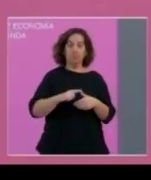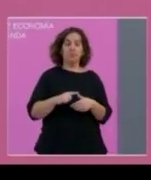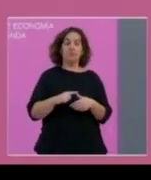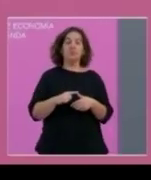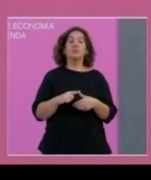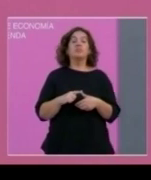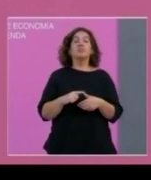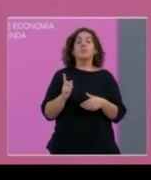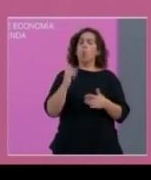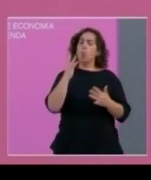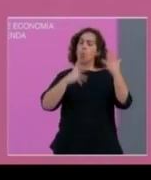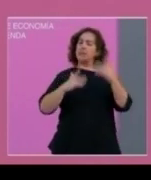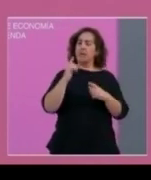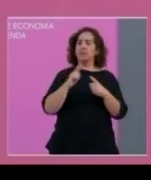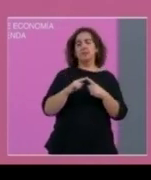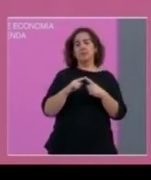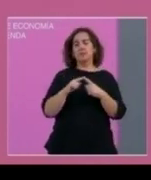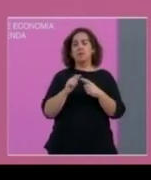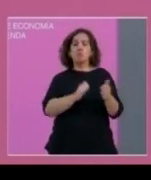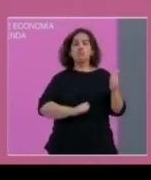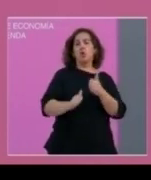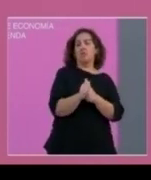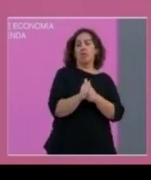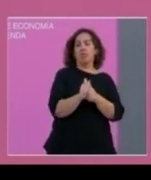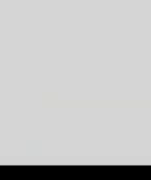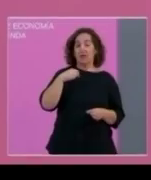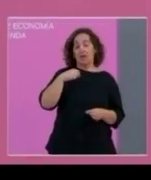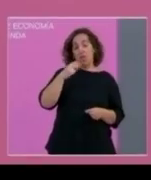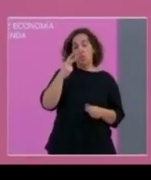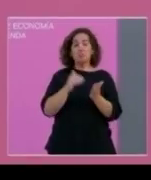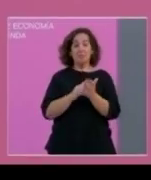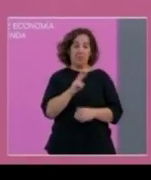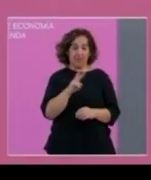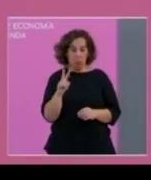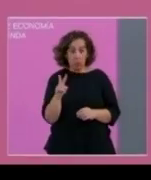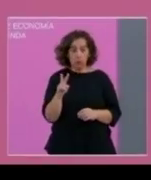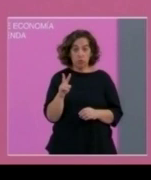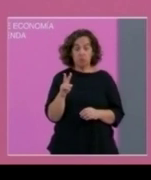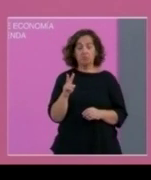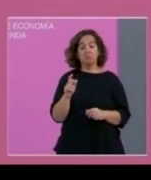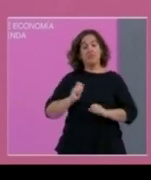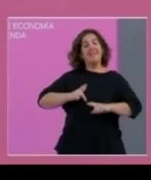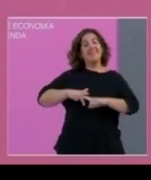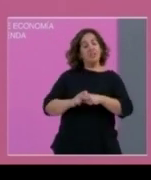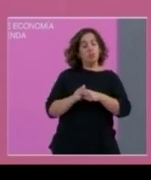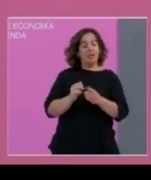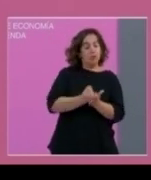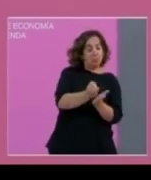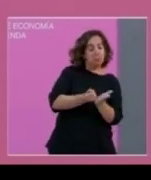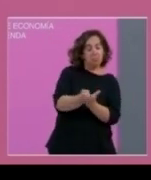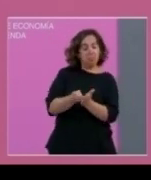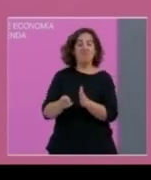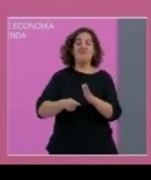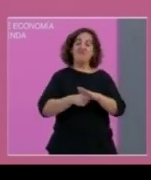Serán unas cuentas que blindarán el estado del bienestar. Será el instrumento canalizador de la